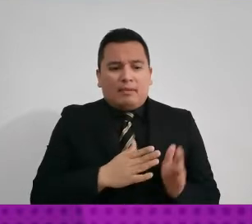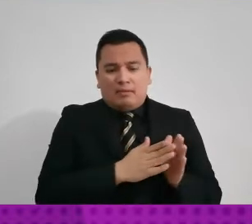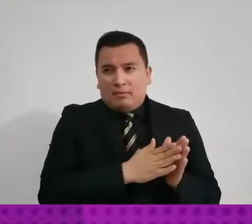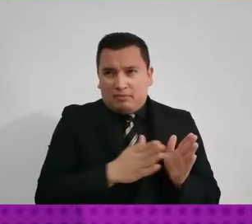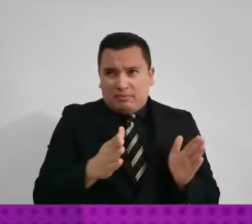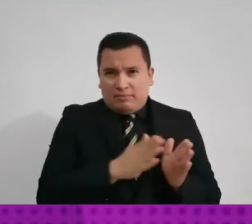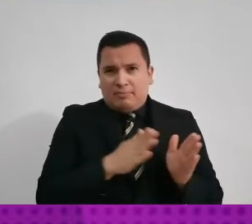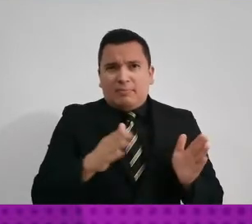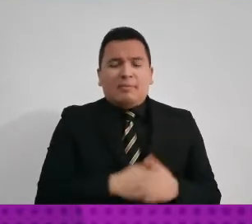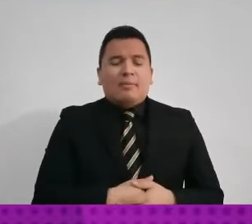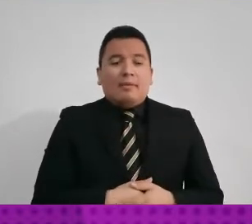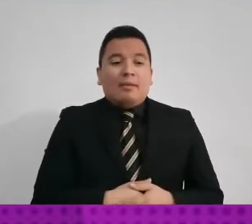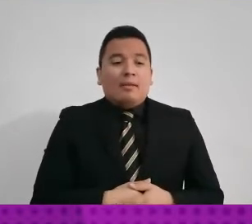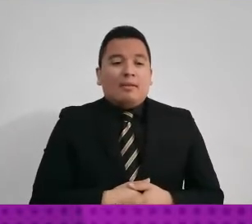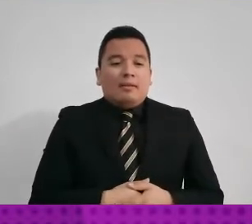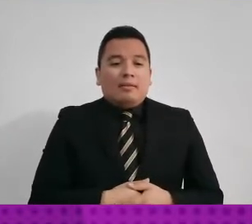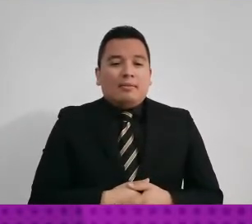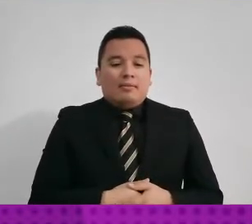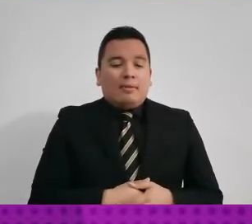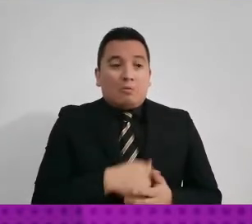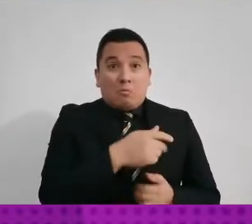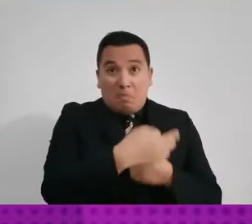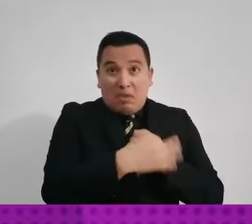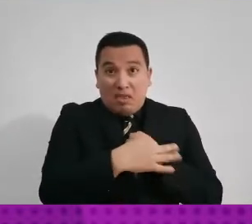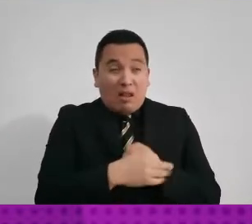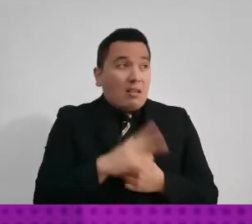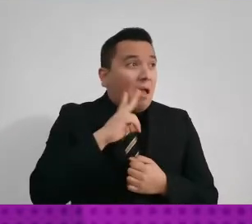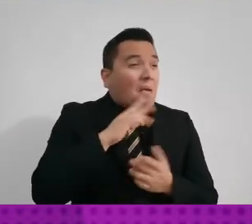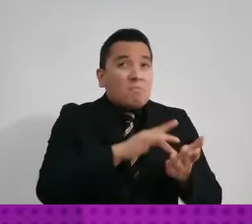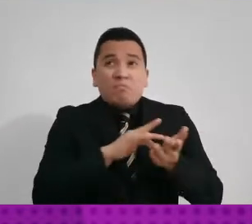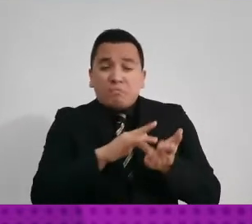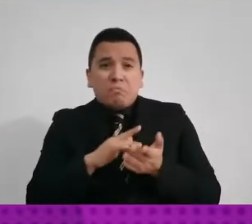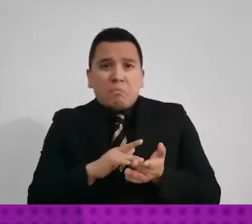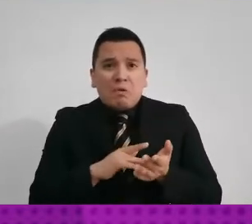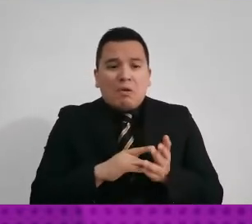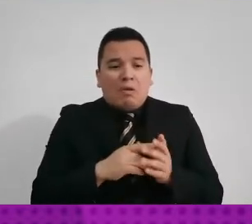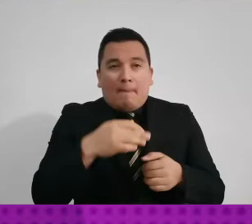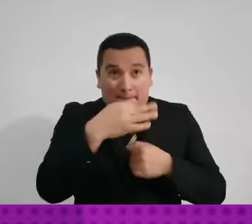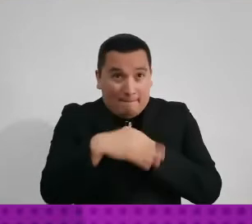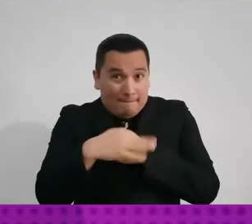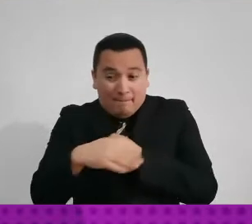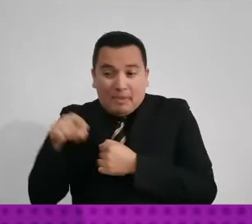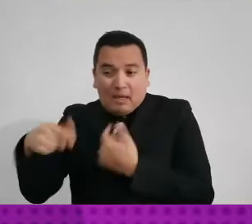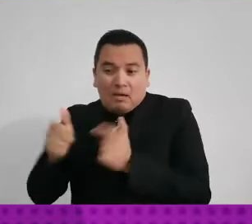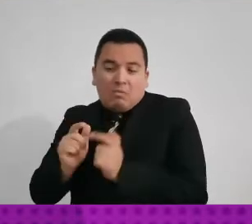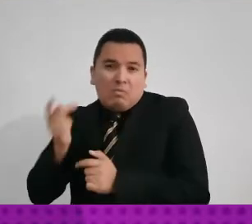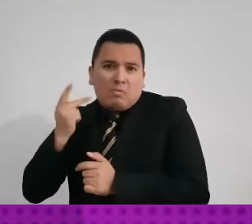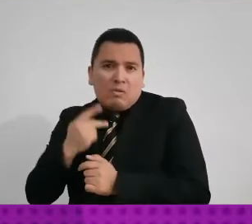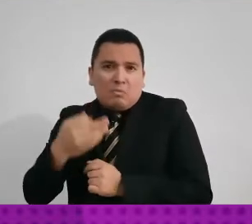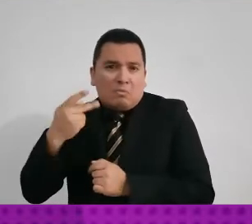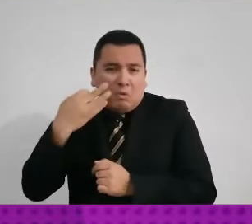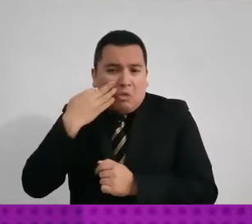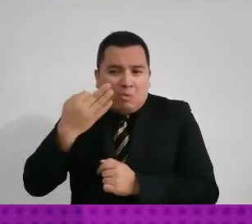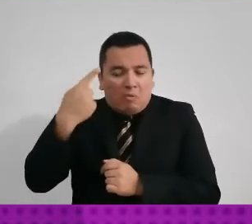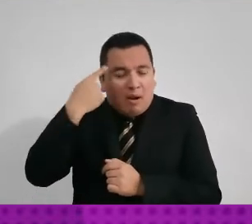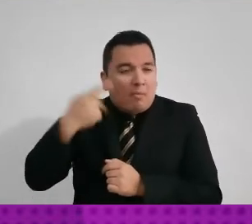de plazo aquellos que sean aprobados por el Consejo General, mientras ellos recaban las firmas, los partidos políticos tienen